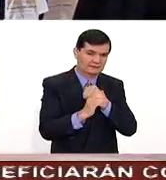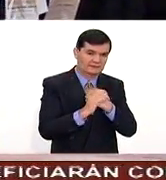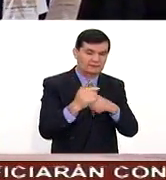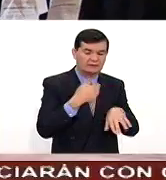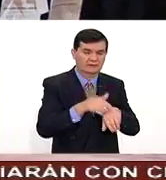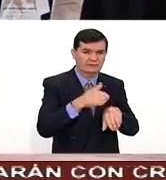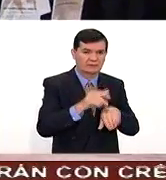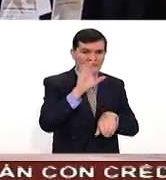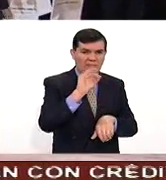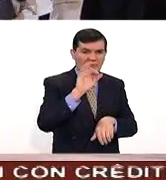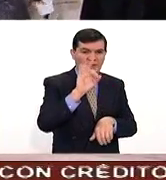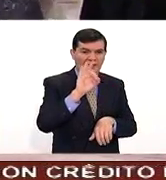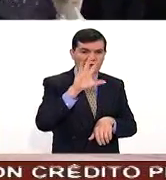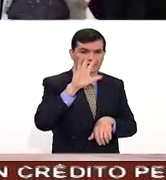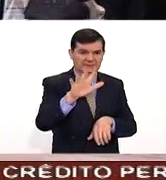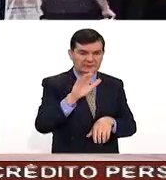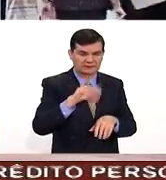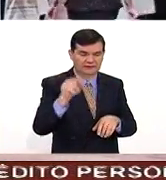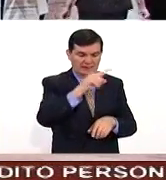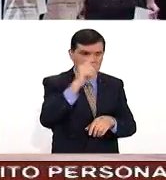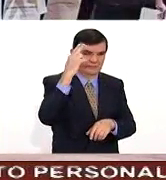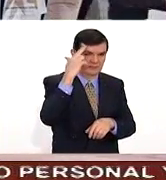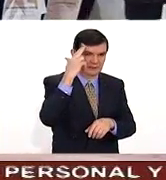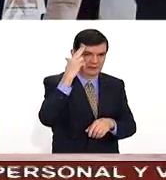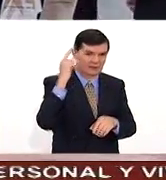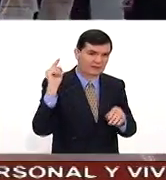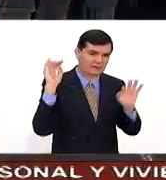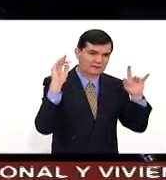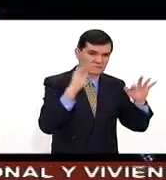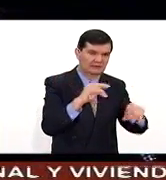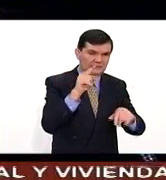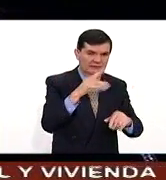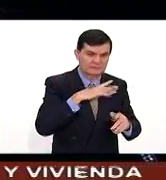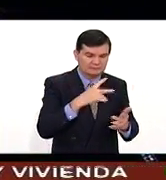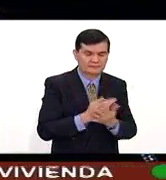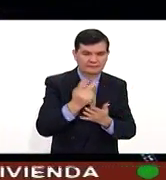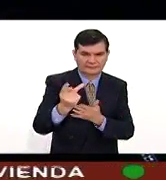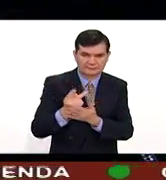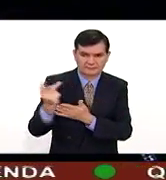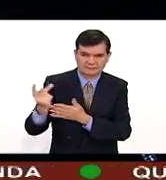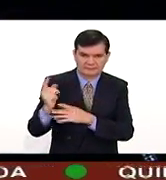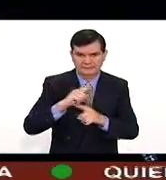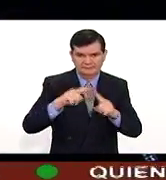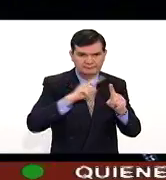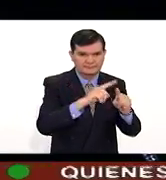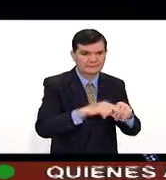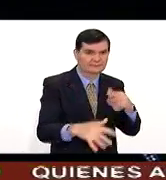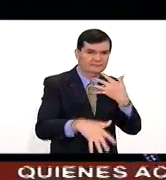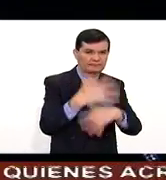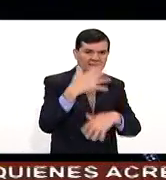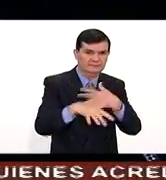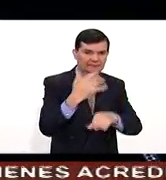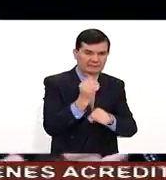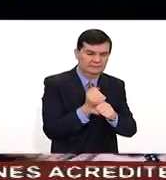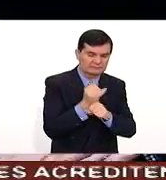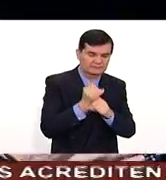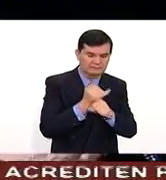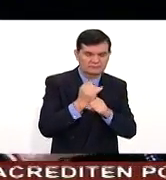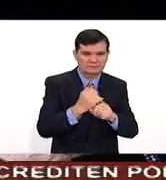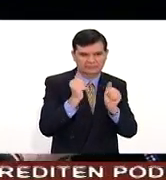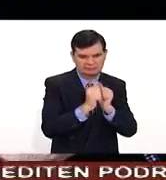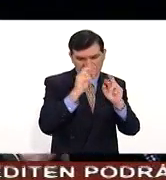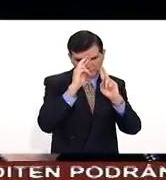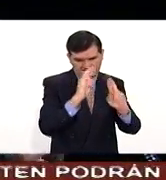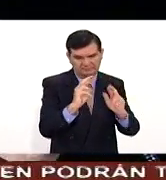número 45 en el Palacio de Bellas Artes, donde se entregaron reconocimientos a 15 investigadores eméritos